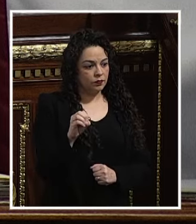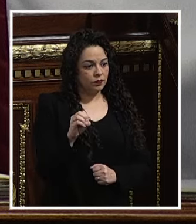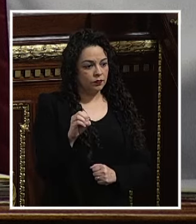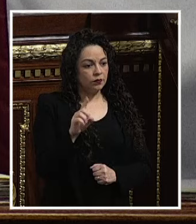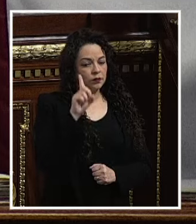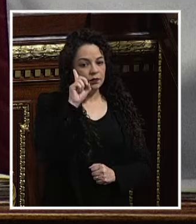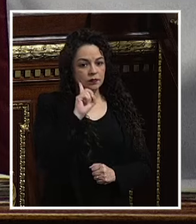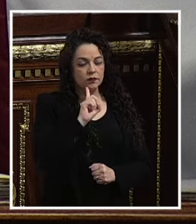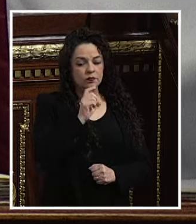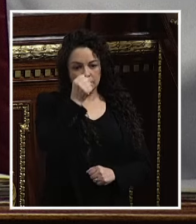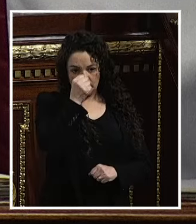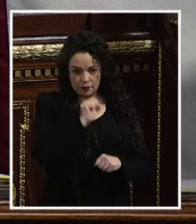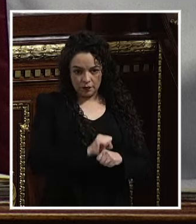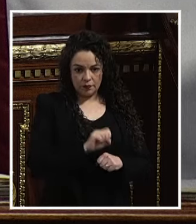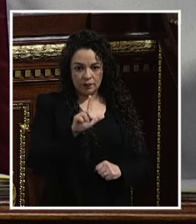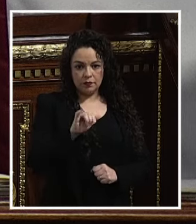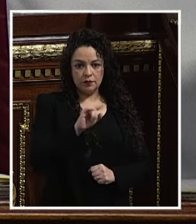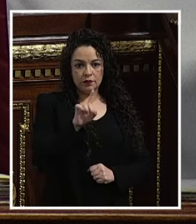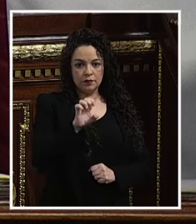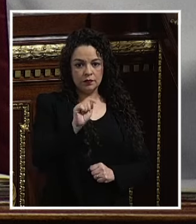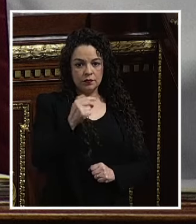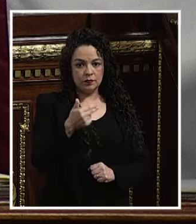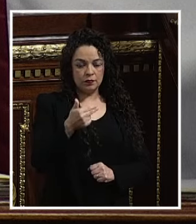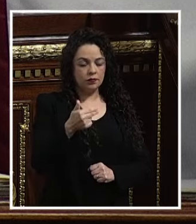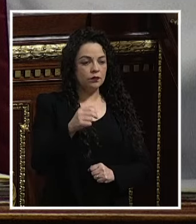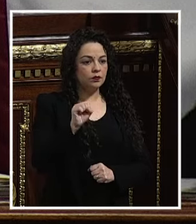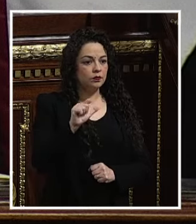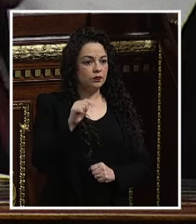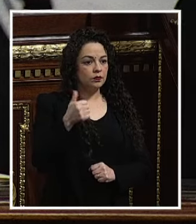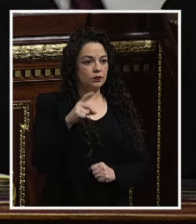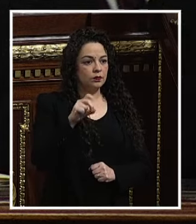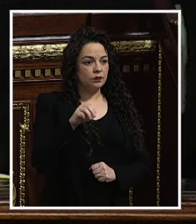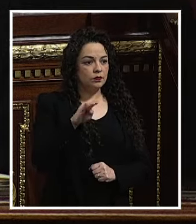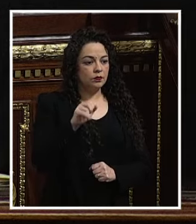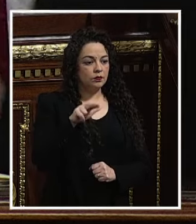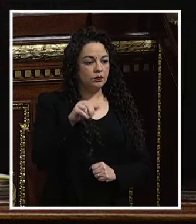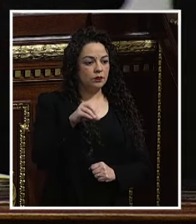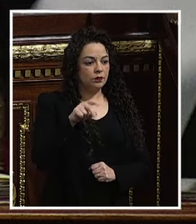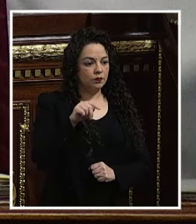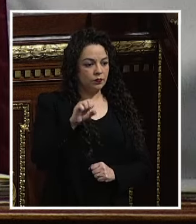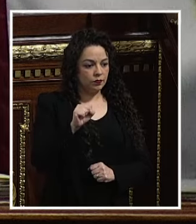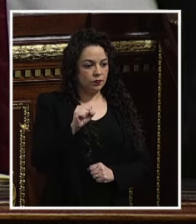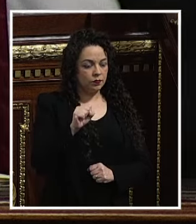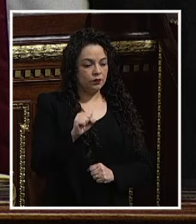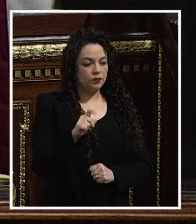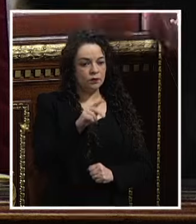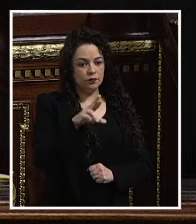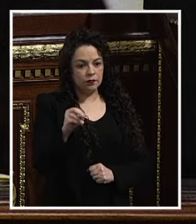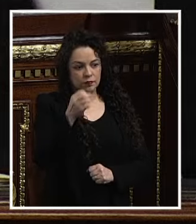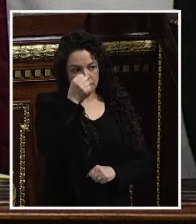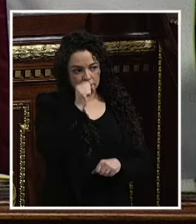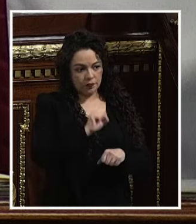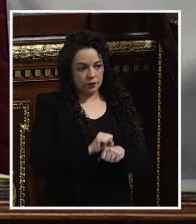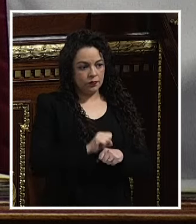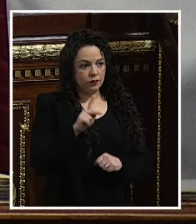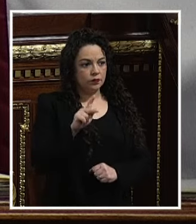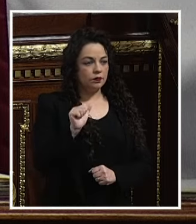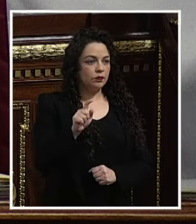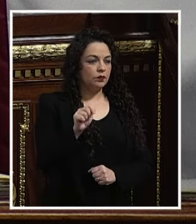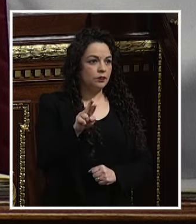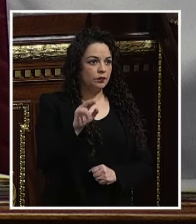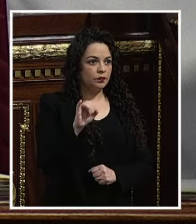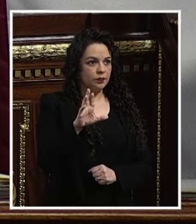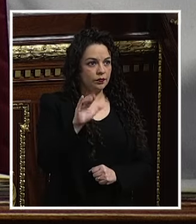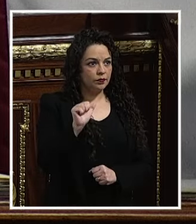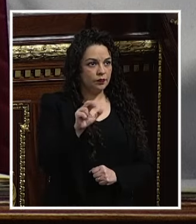Secretaria, Lisette Salgado Viramontes. Prosecretaria, Patricia Urriza